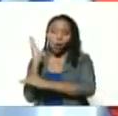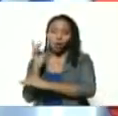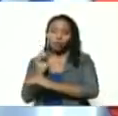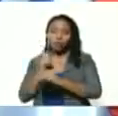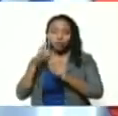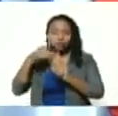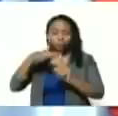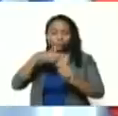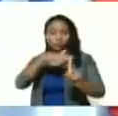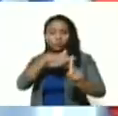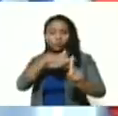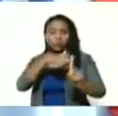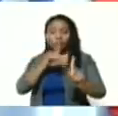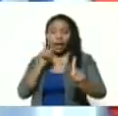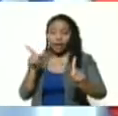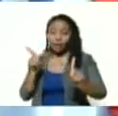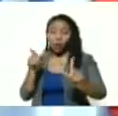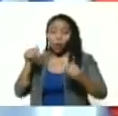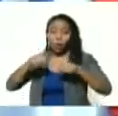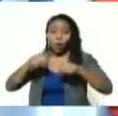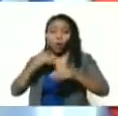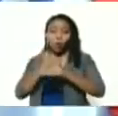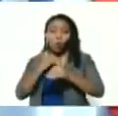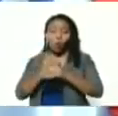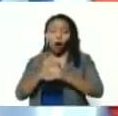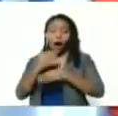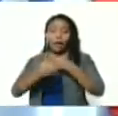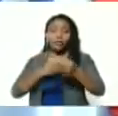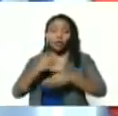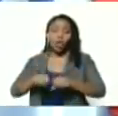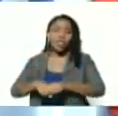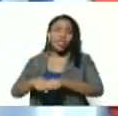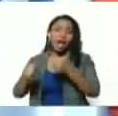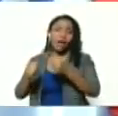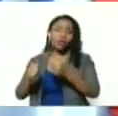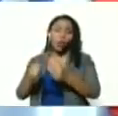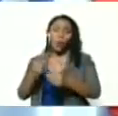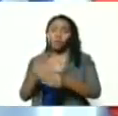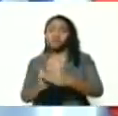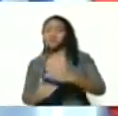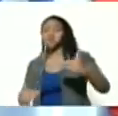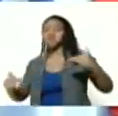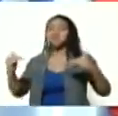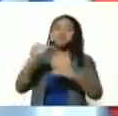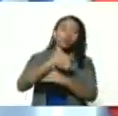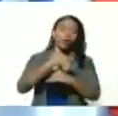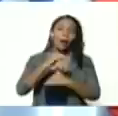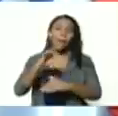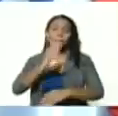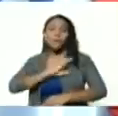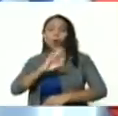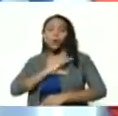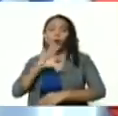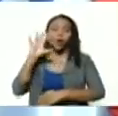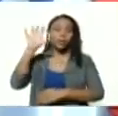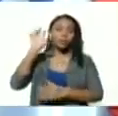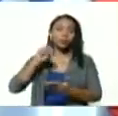perseguido, obviamente que hubiera causado un daño superior al patrimonio público nacional.